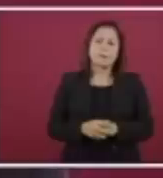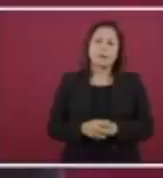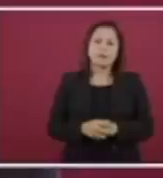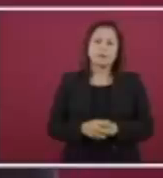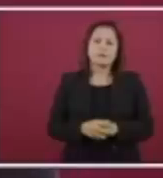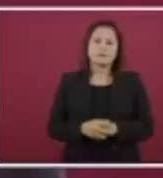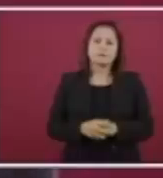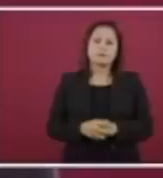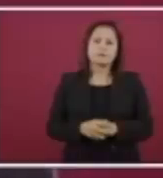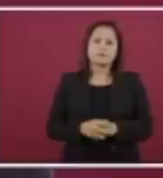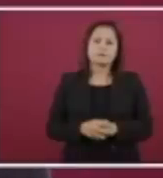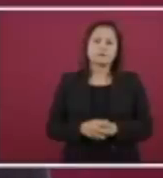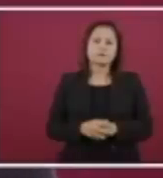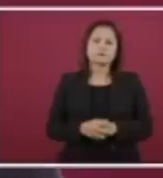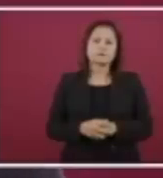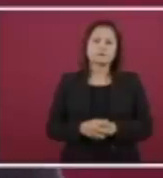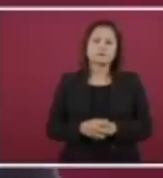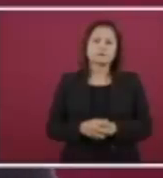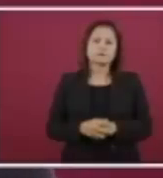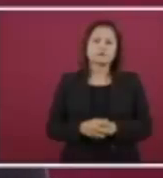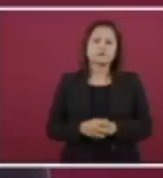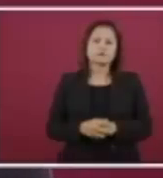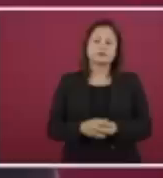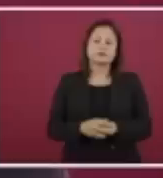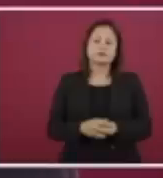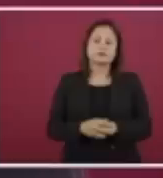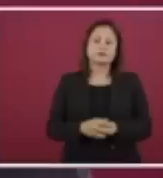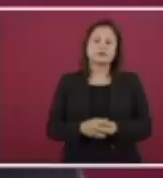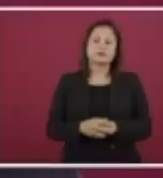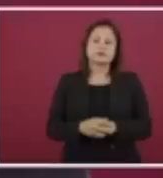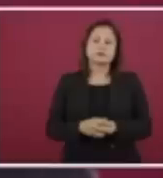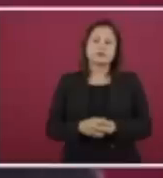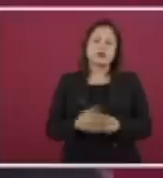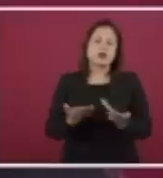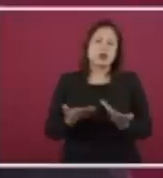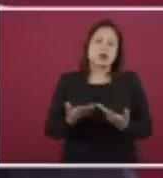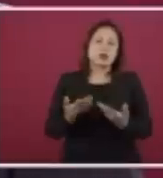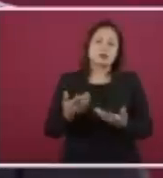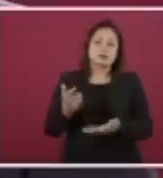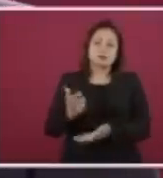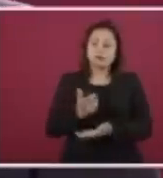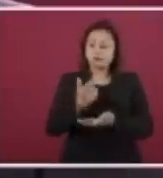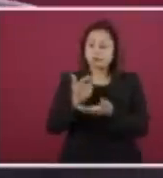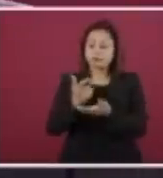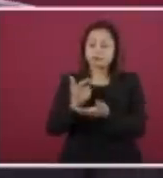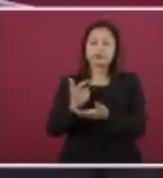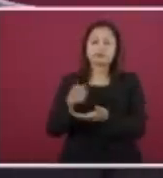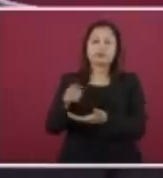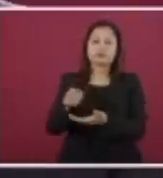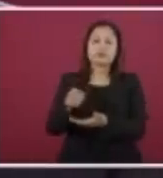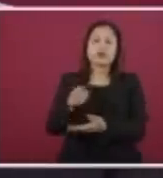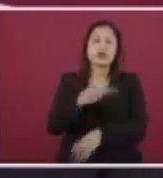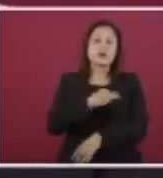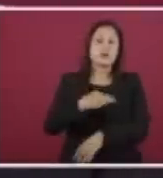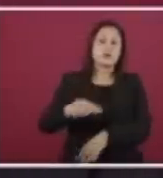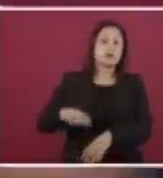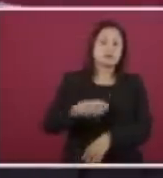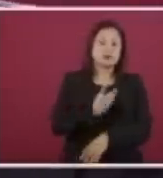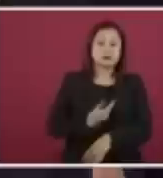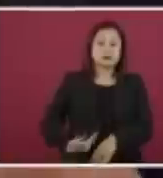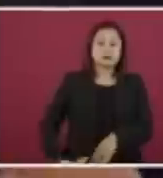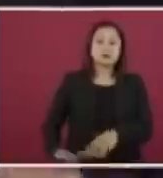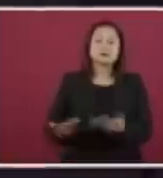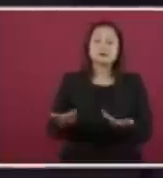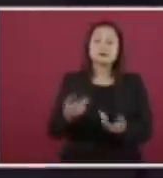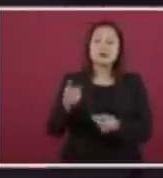la aprobación de la cuenta pública al presidente municipal, le